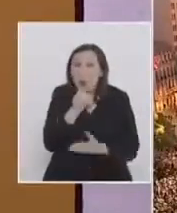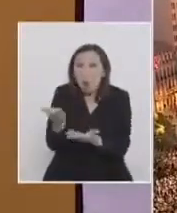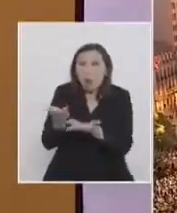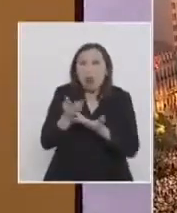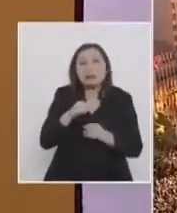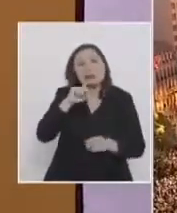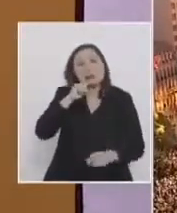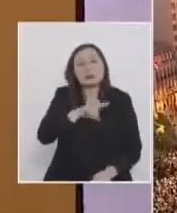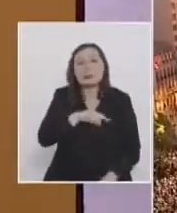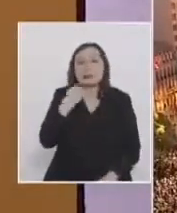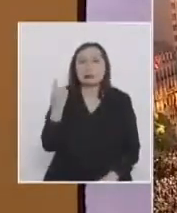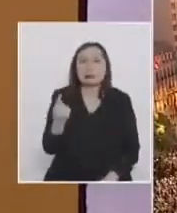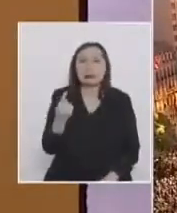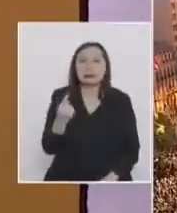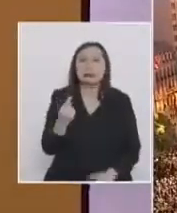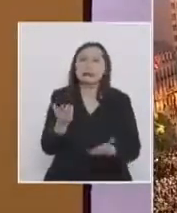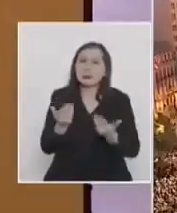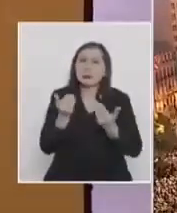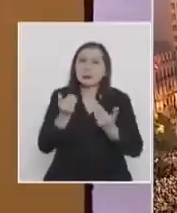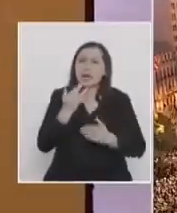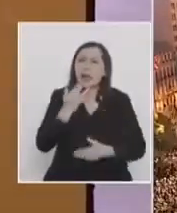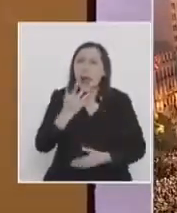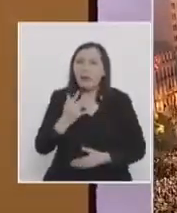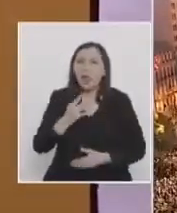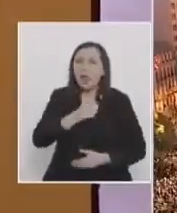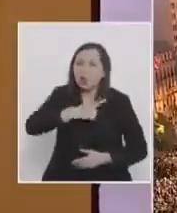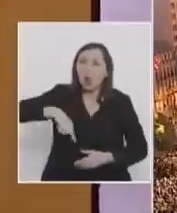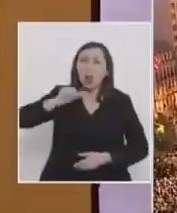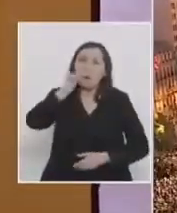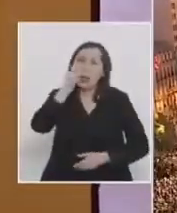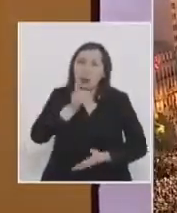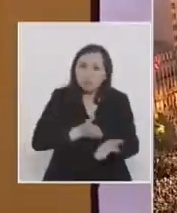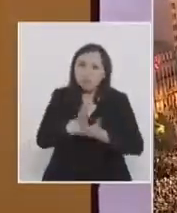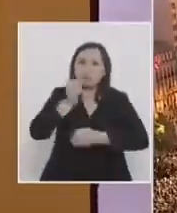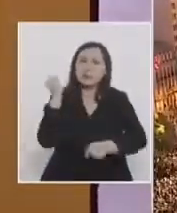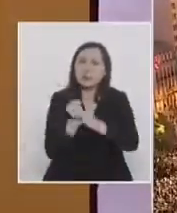hablar, mañana todos juntos a trabajar.